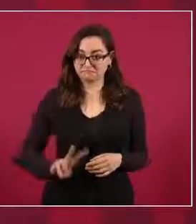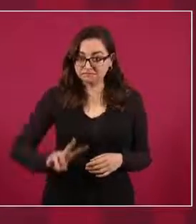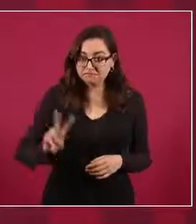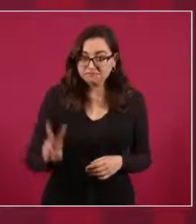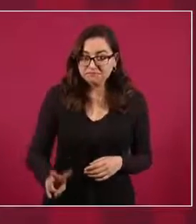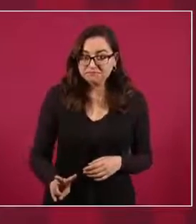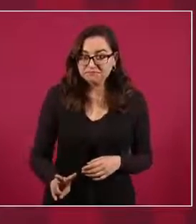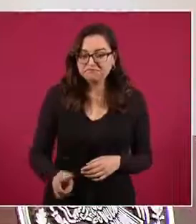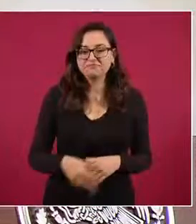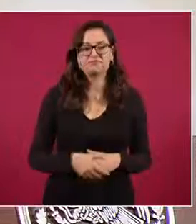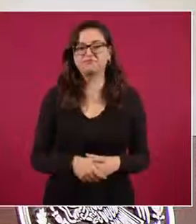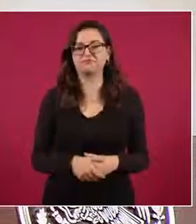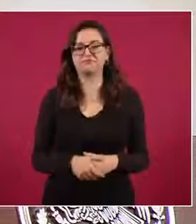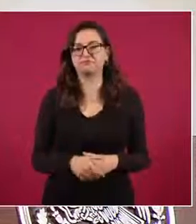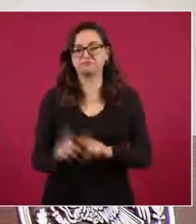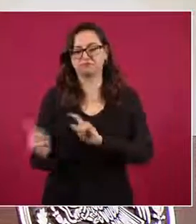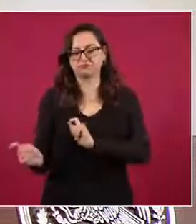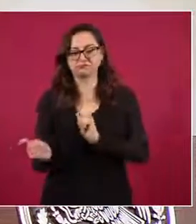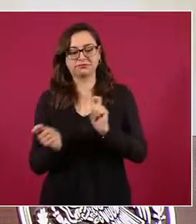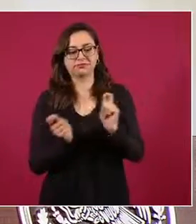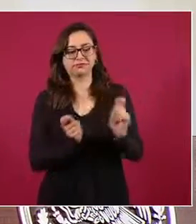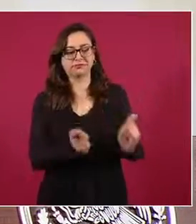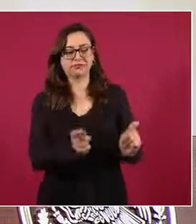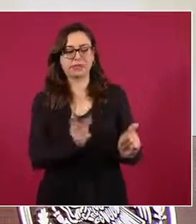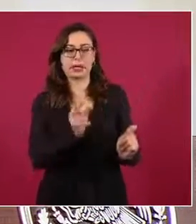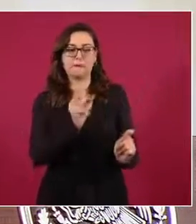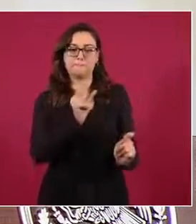que debían estudiar